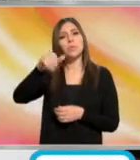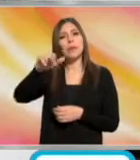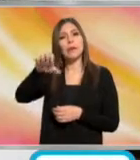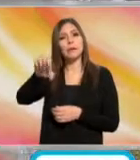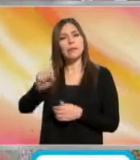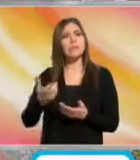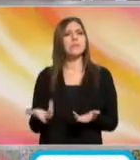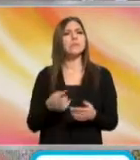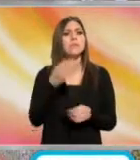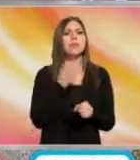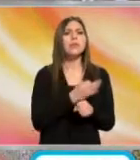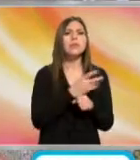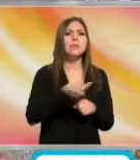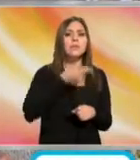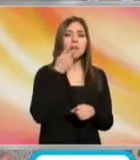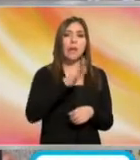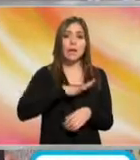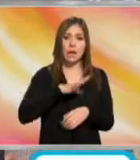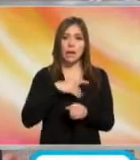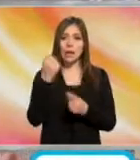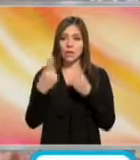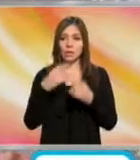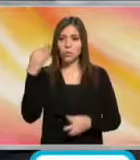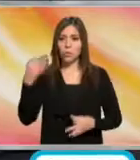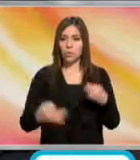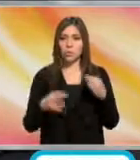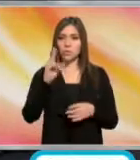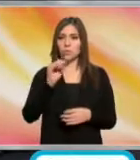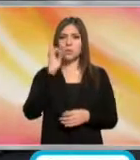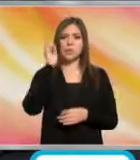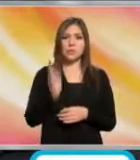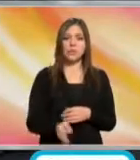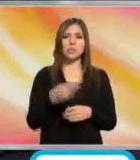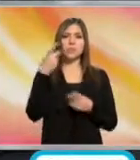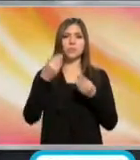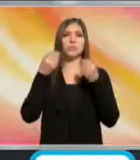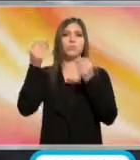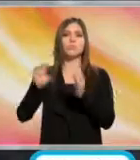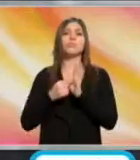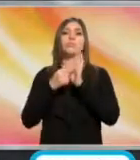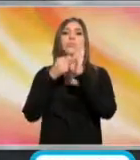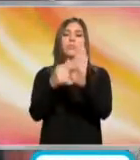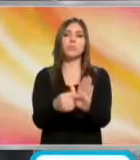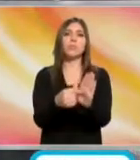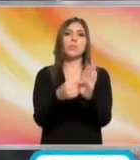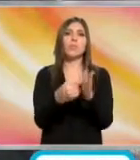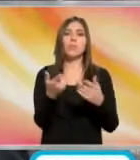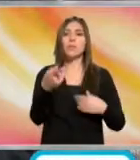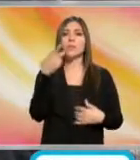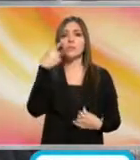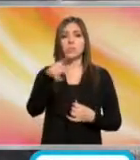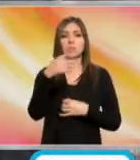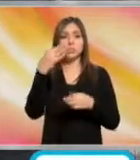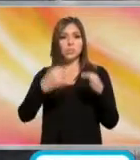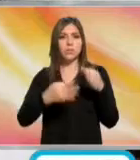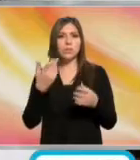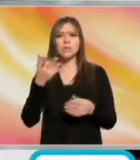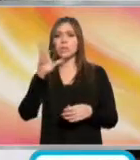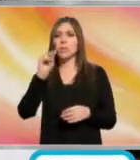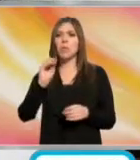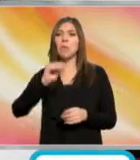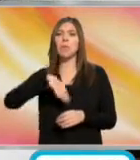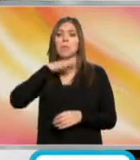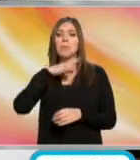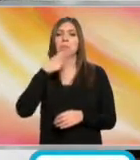pregunta es, ¿no habrá un juez que vuelva a rechazar la orden ejecutiva? El Poder Judicial la va a dejar pasar. ¿Así que se espera? ¿Cuál es la